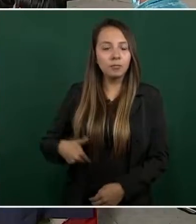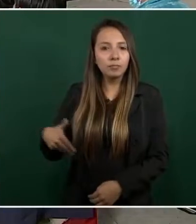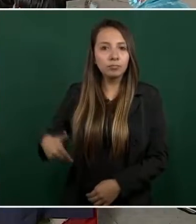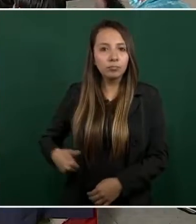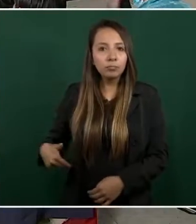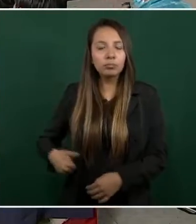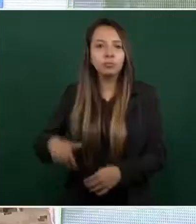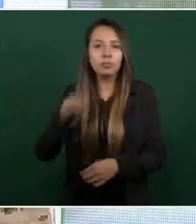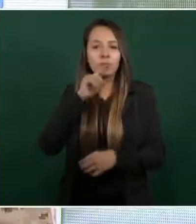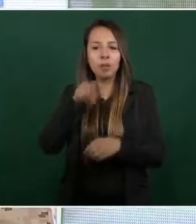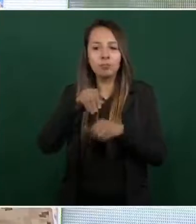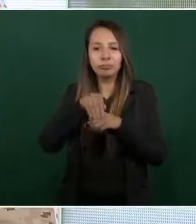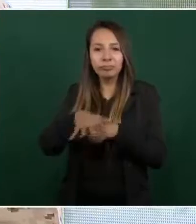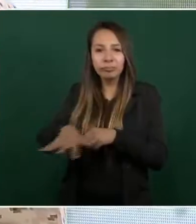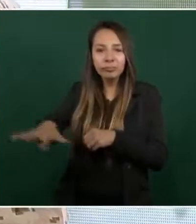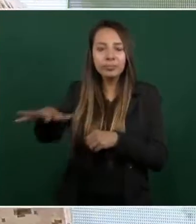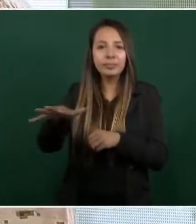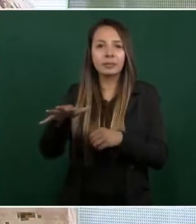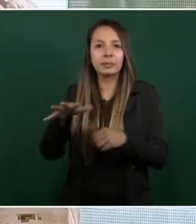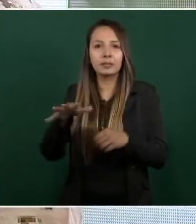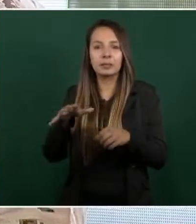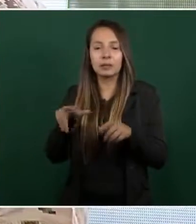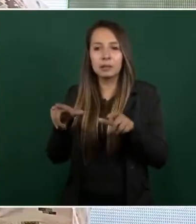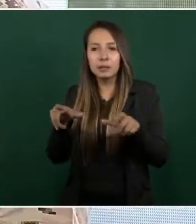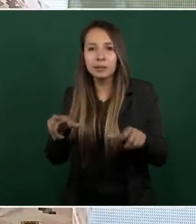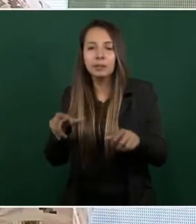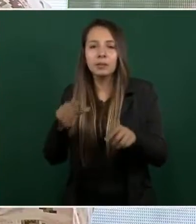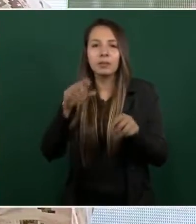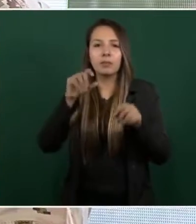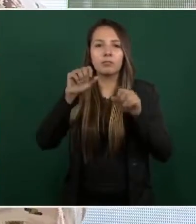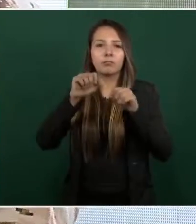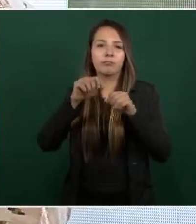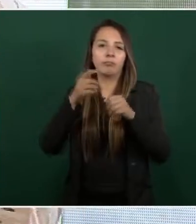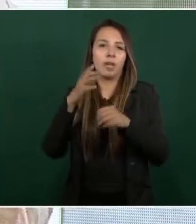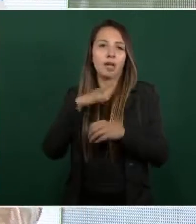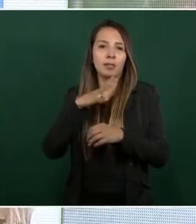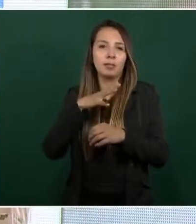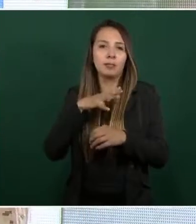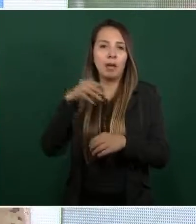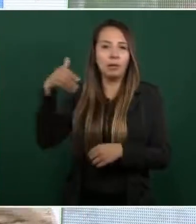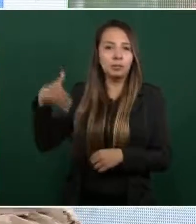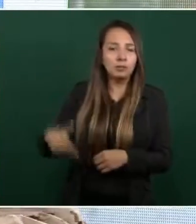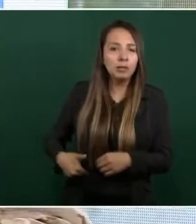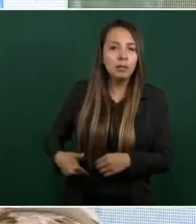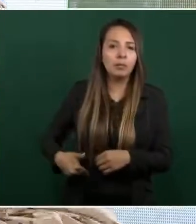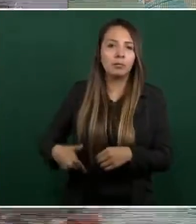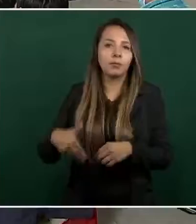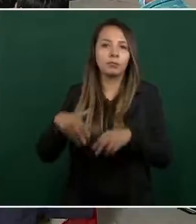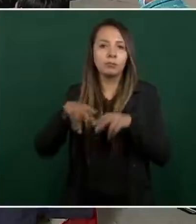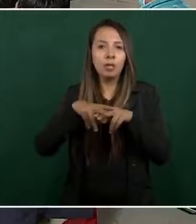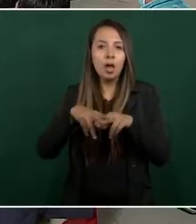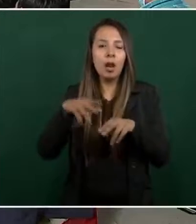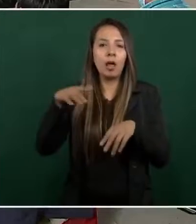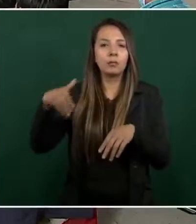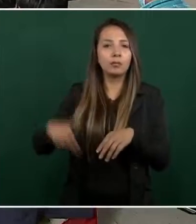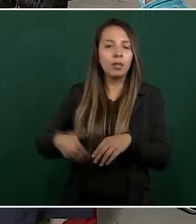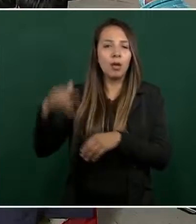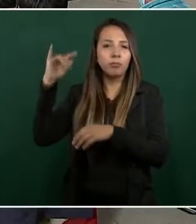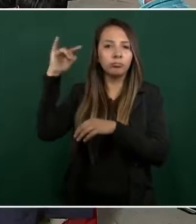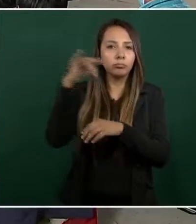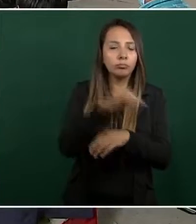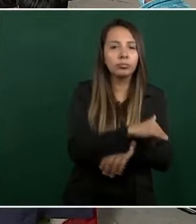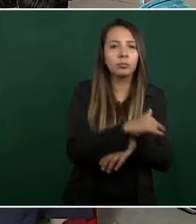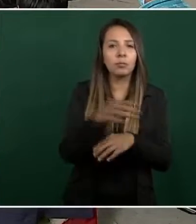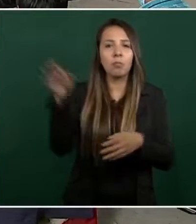sustancias químicas, heladas, explosiones, derrumbes, accidentes ferroviarios, accidentes aéreos. Es todo por